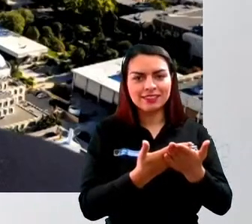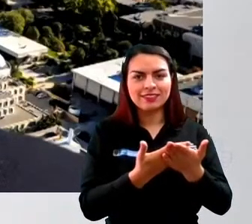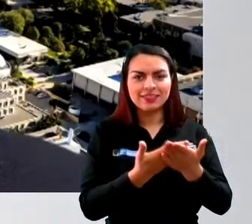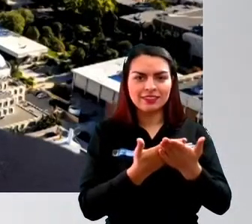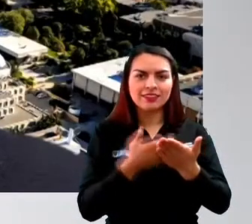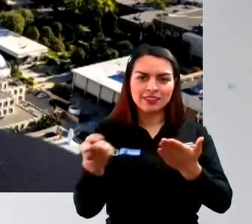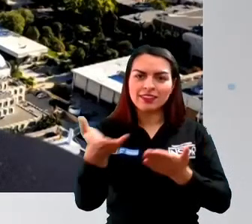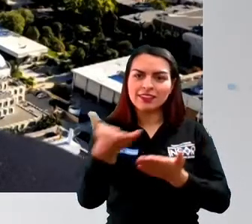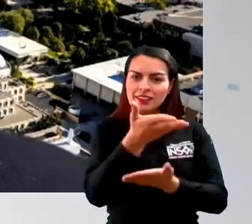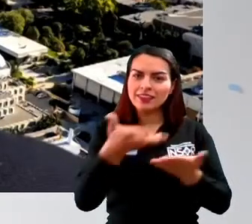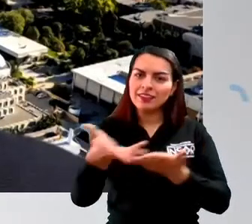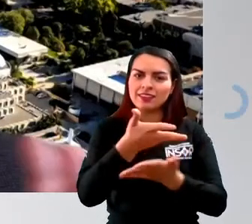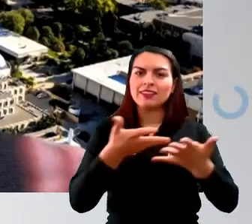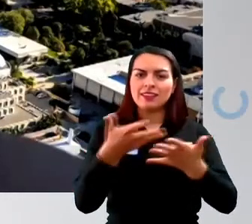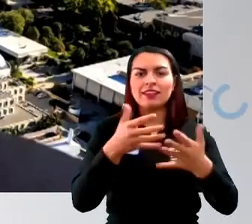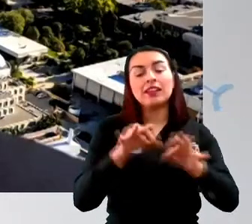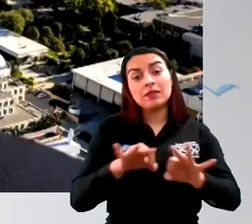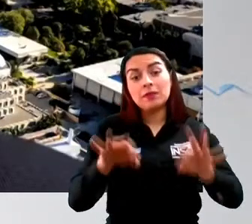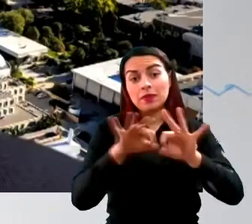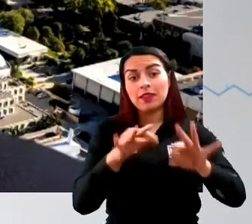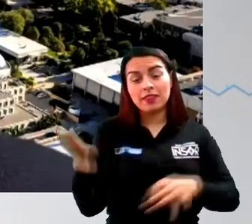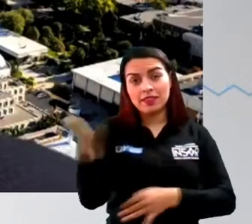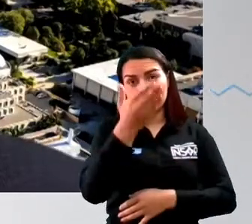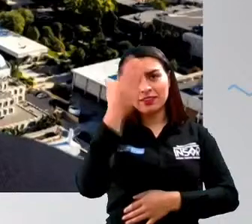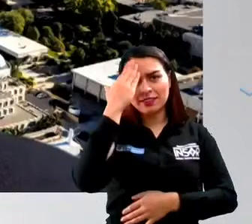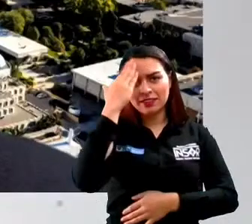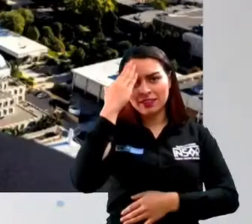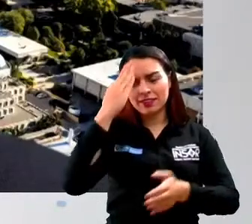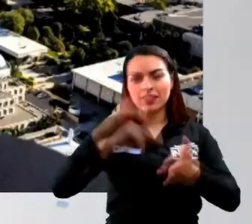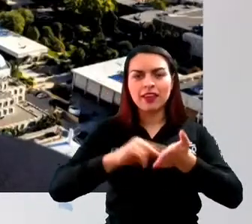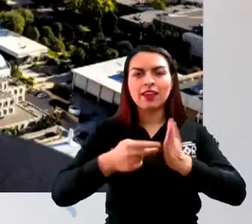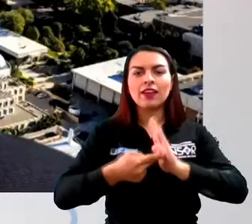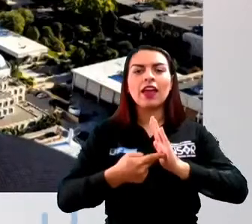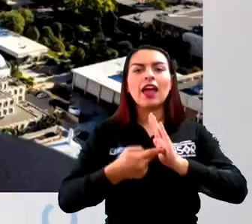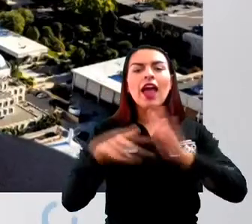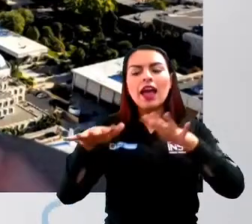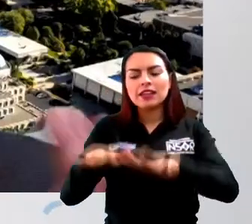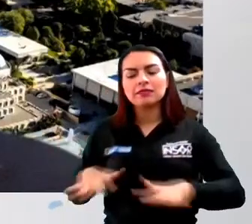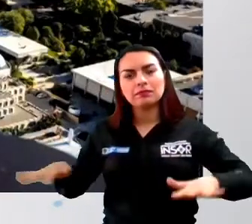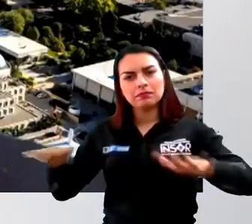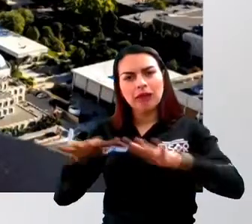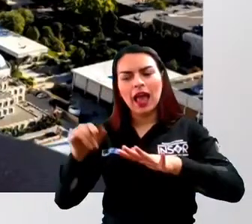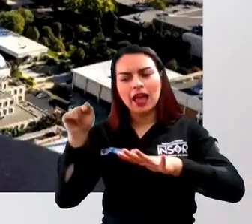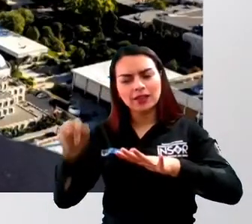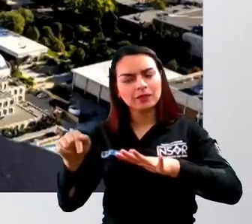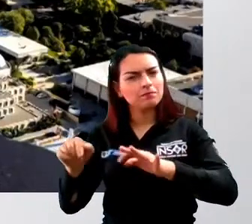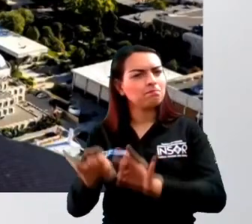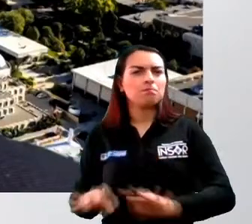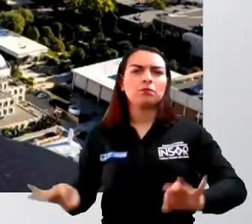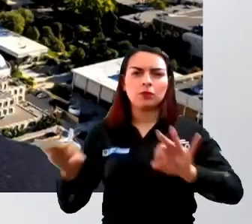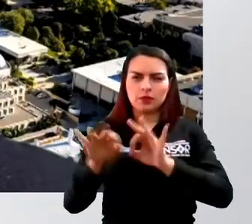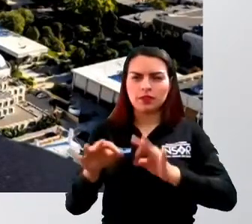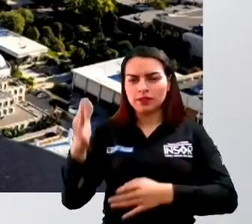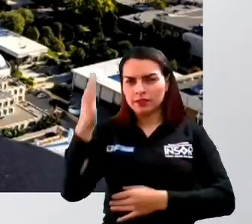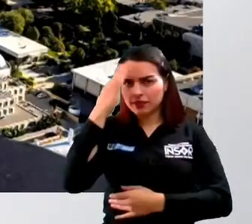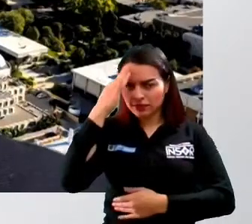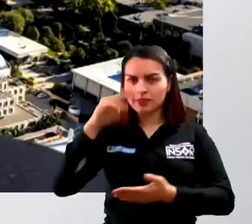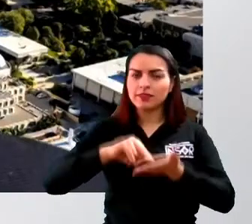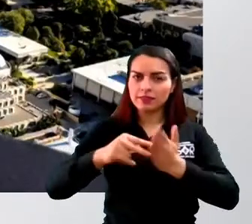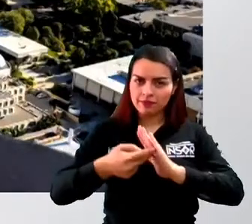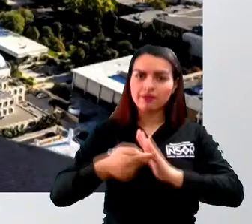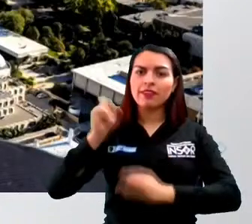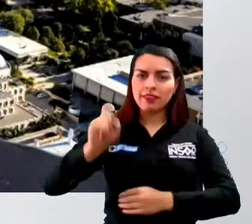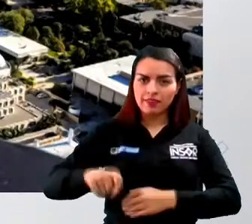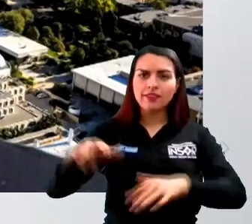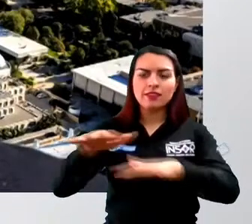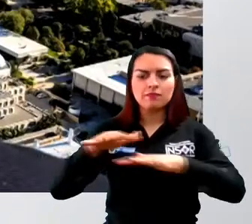deseo que sepan que estas pueden realizarse en el espacio en línea. También es muy importante que estas también se realicen en el espacio